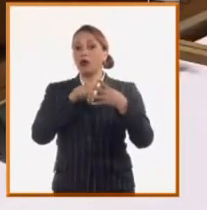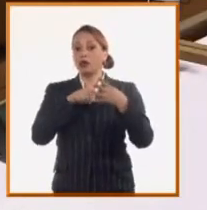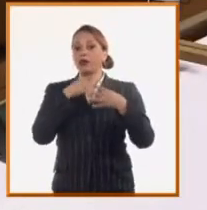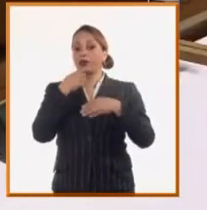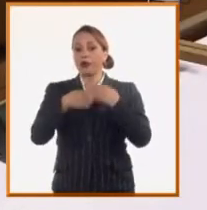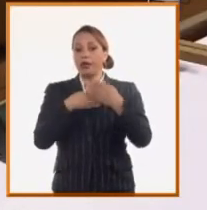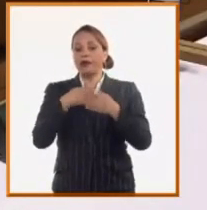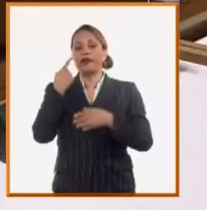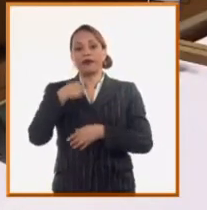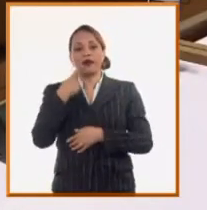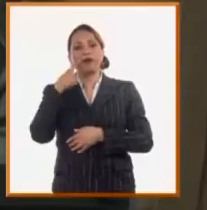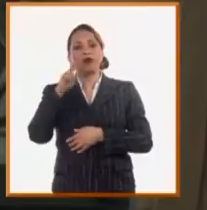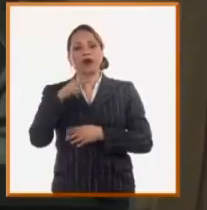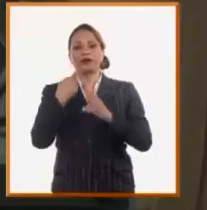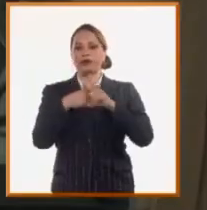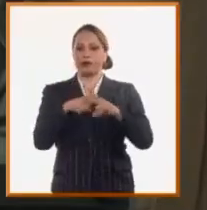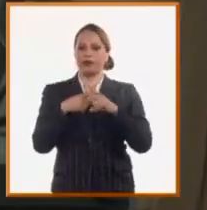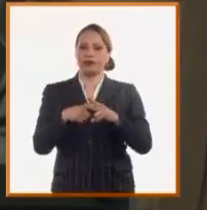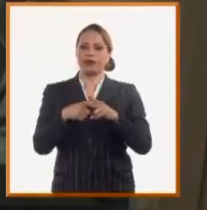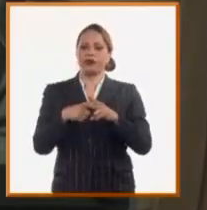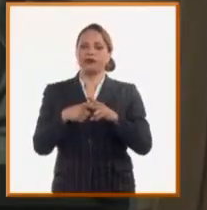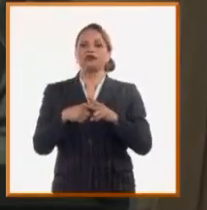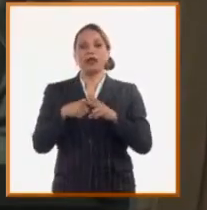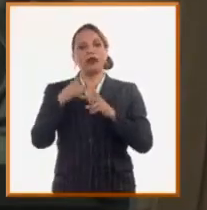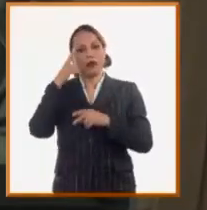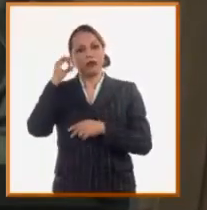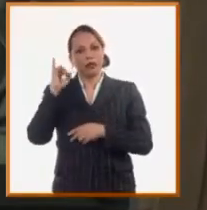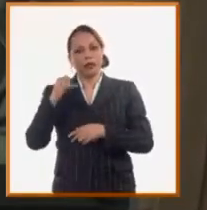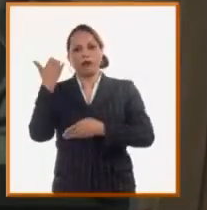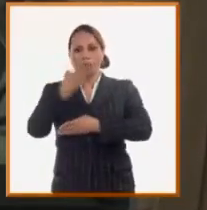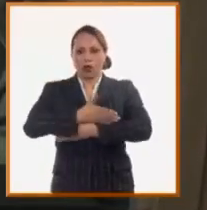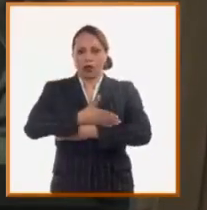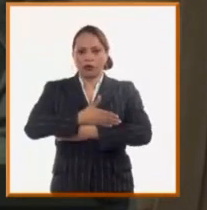luces. Hay bloqueo, ¿de acuerdo?